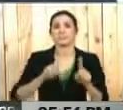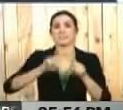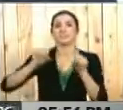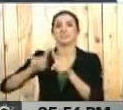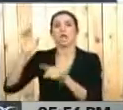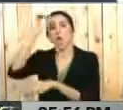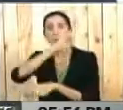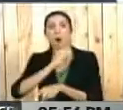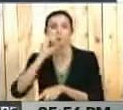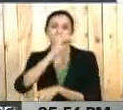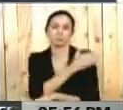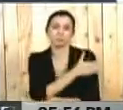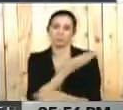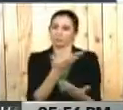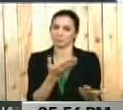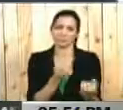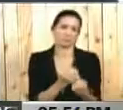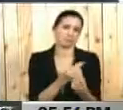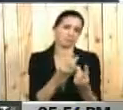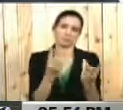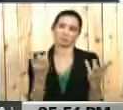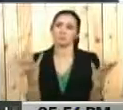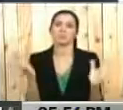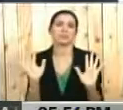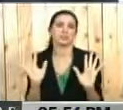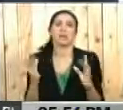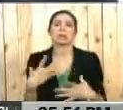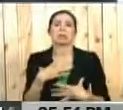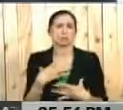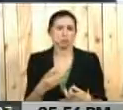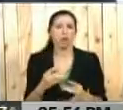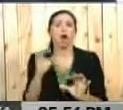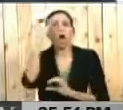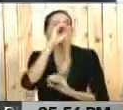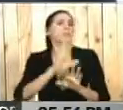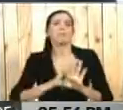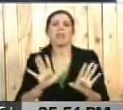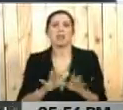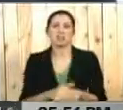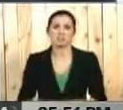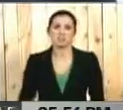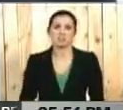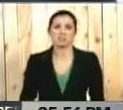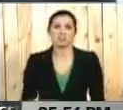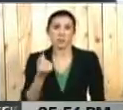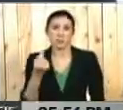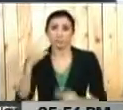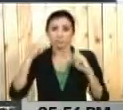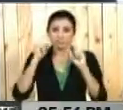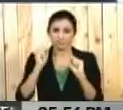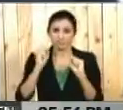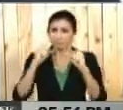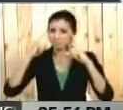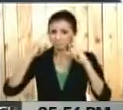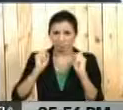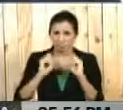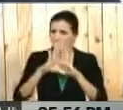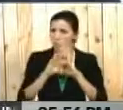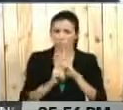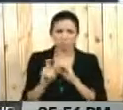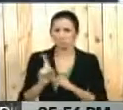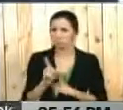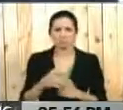opiniones, todas ellas muy interesantes como opiniones, pero ninguno es especialista en el tema